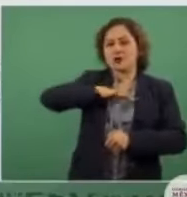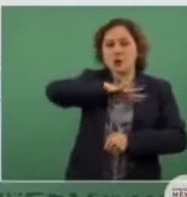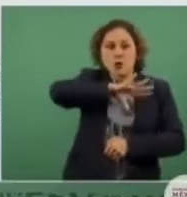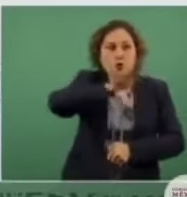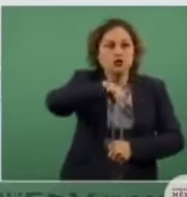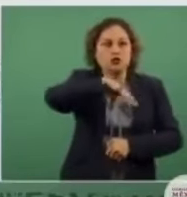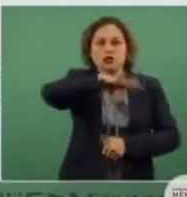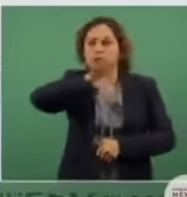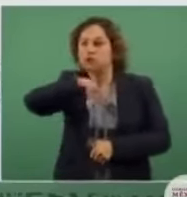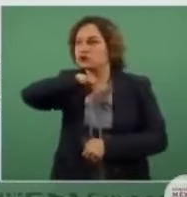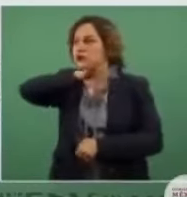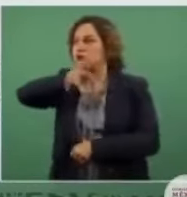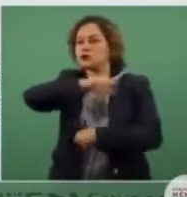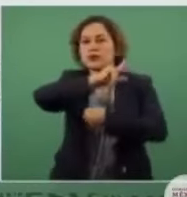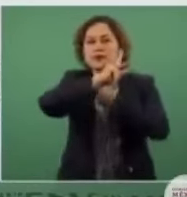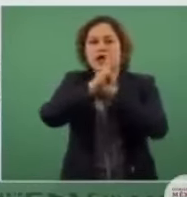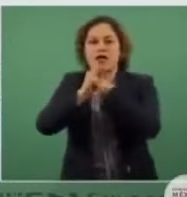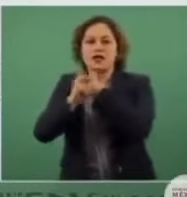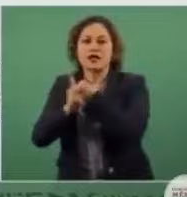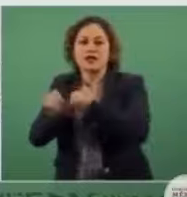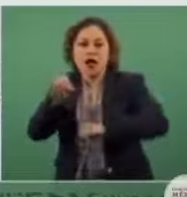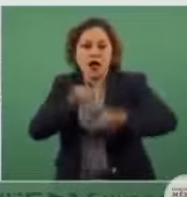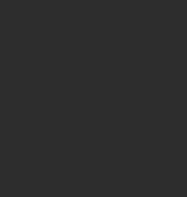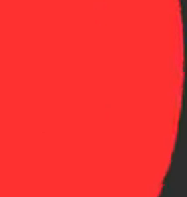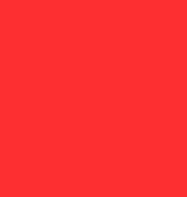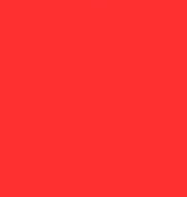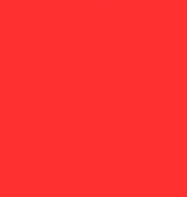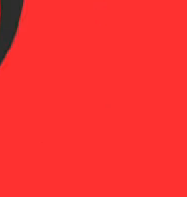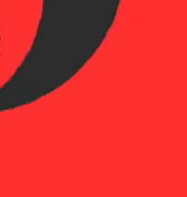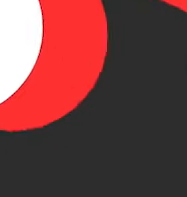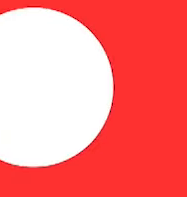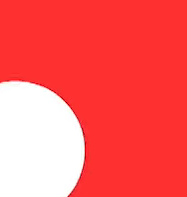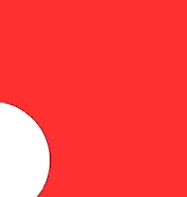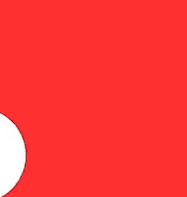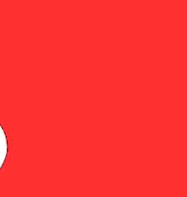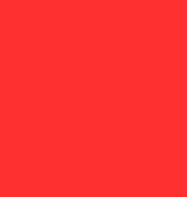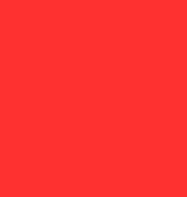producir que son las próximas entradas y grados de vida